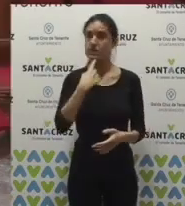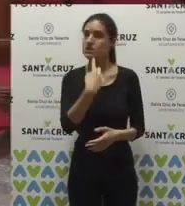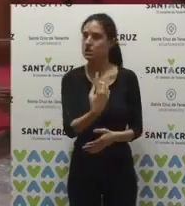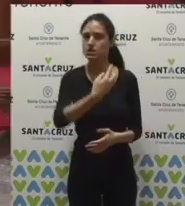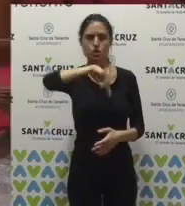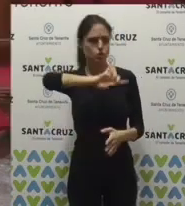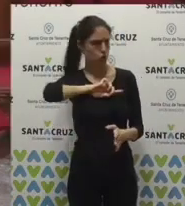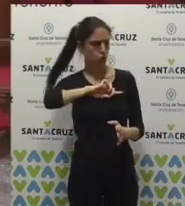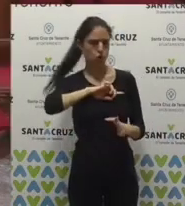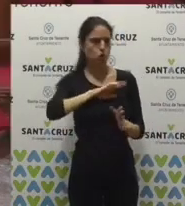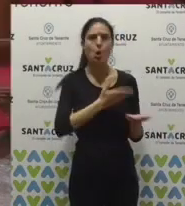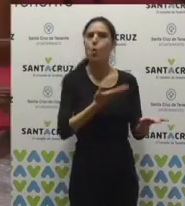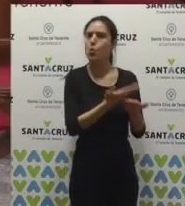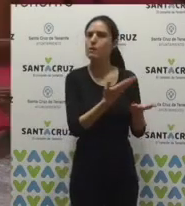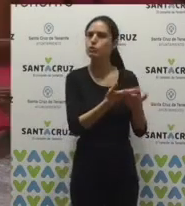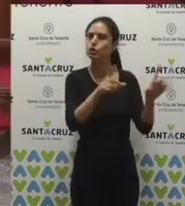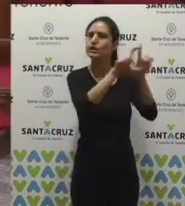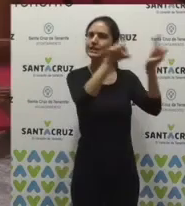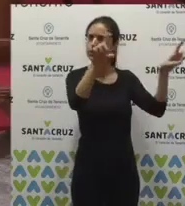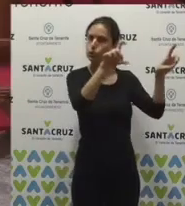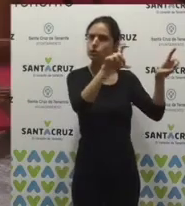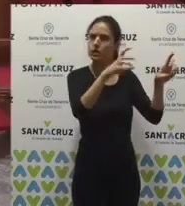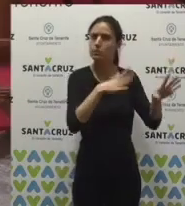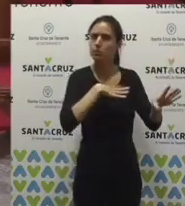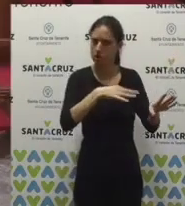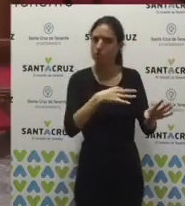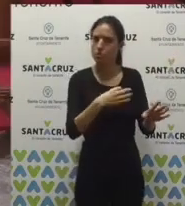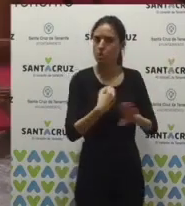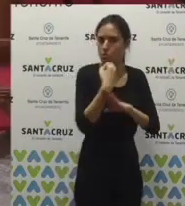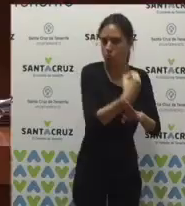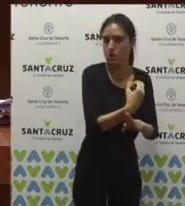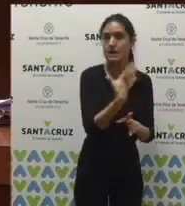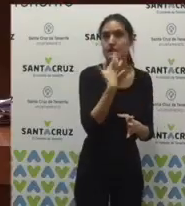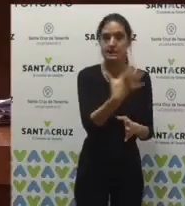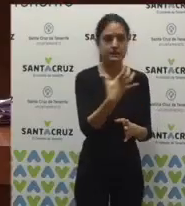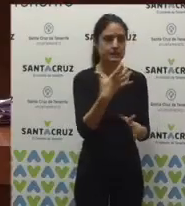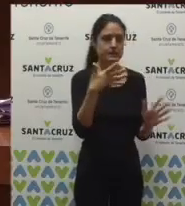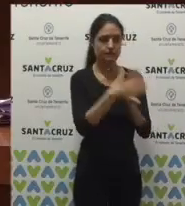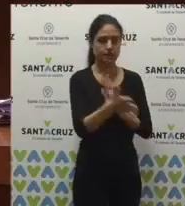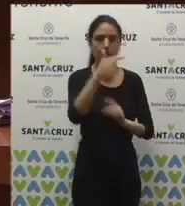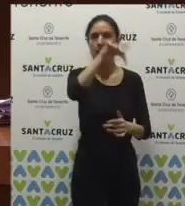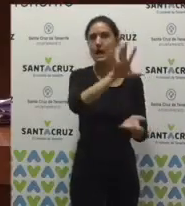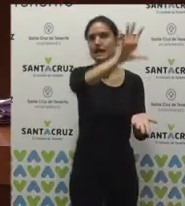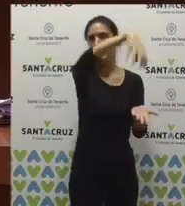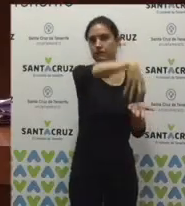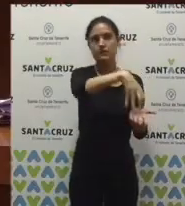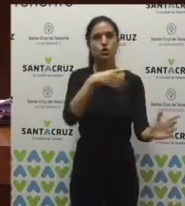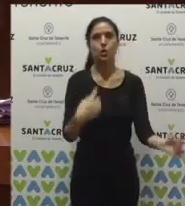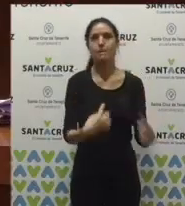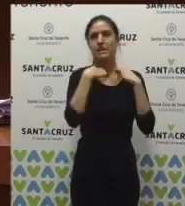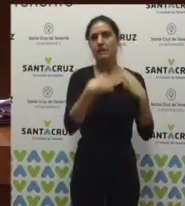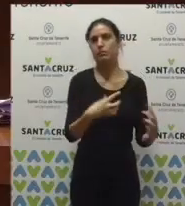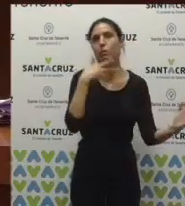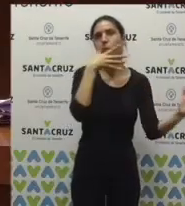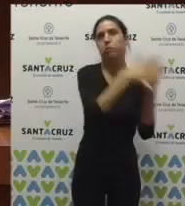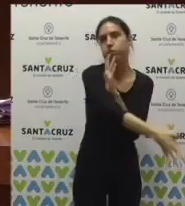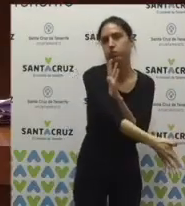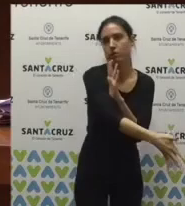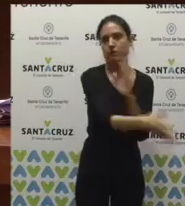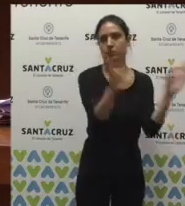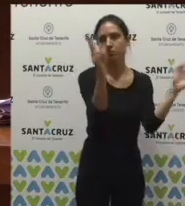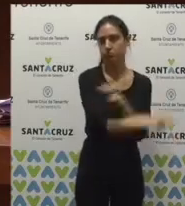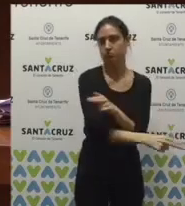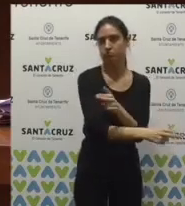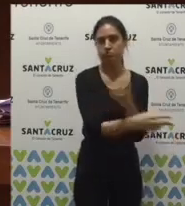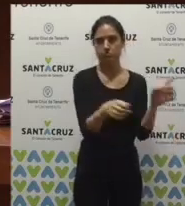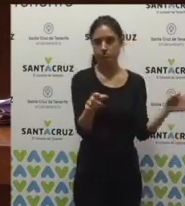moción institucional evidentemente sí si se fuera a perder de manera indefinida definitiva o sin motivo una instalación a